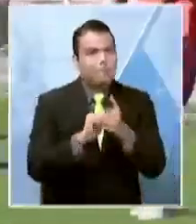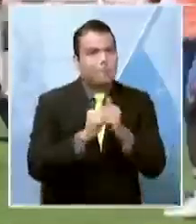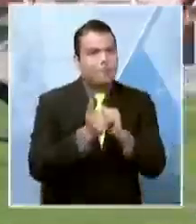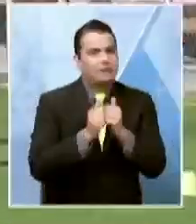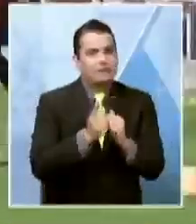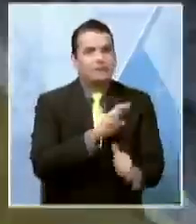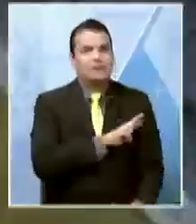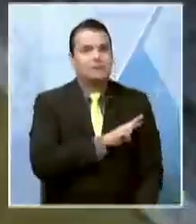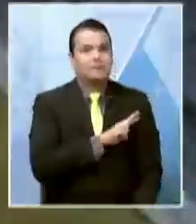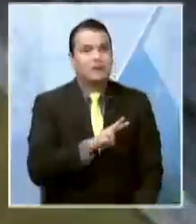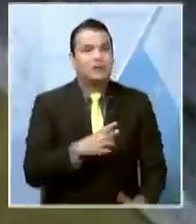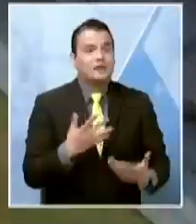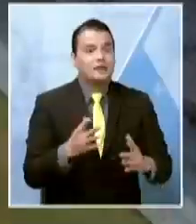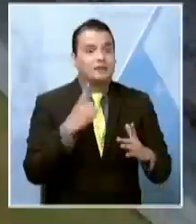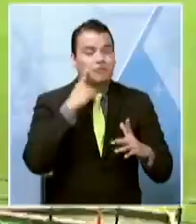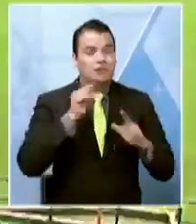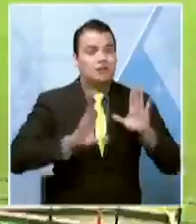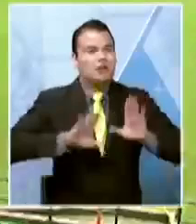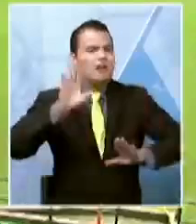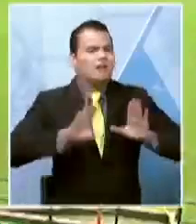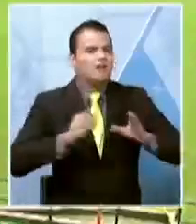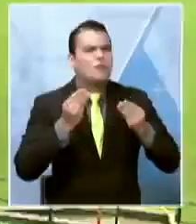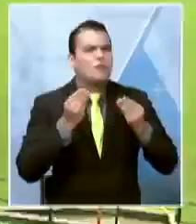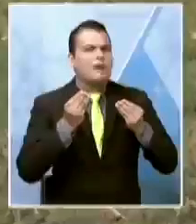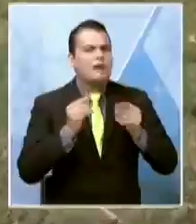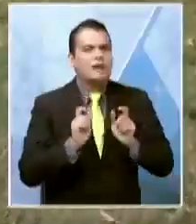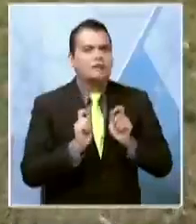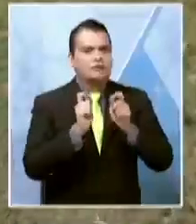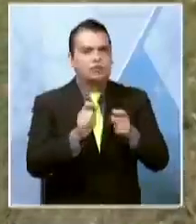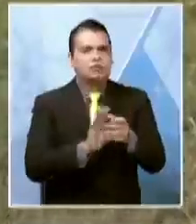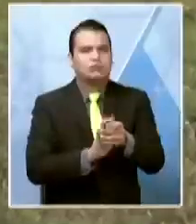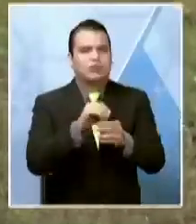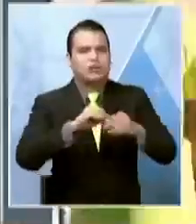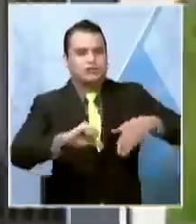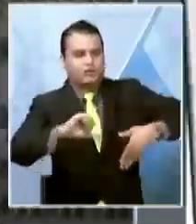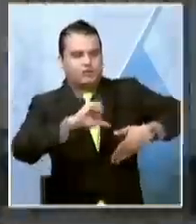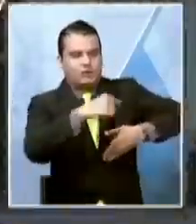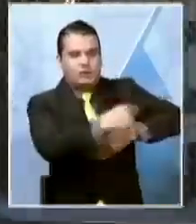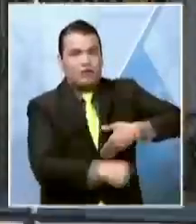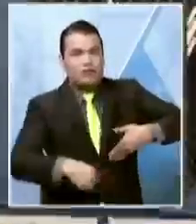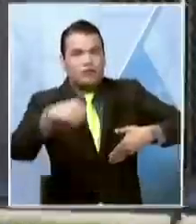Valle del Cauca se postula para ser sede del Suramericano de Fútbol Juvenil.